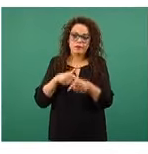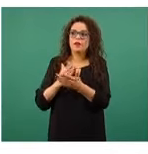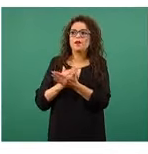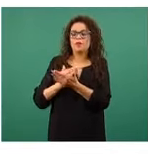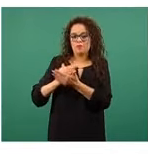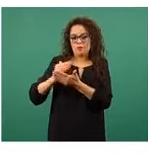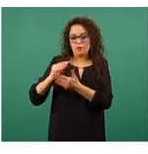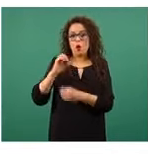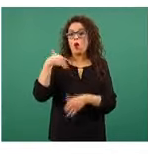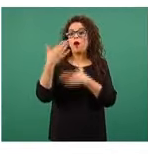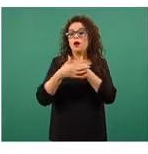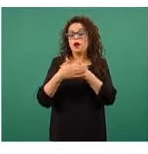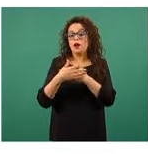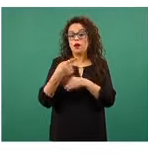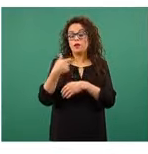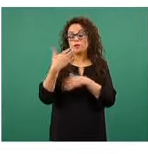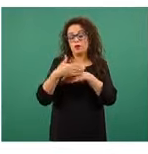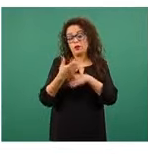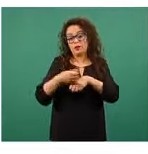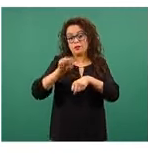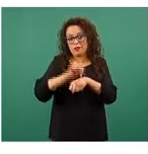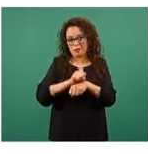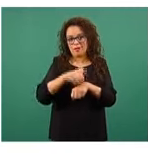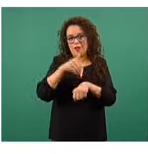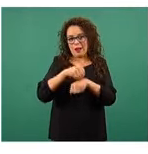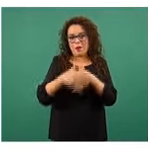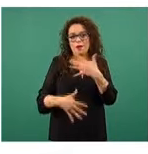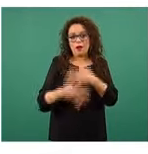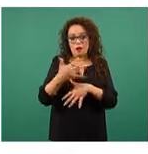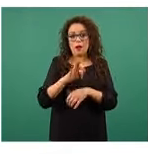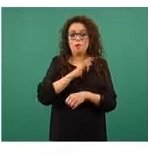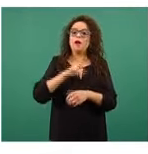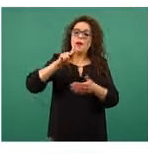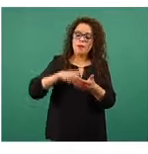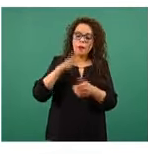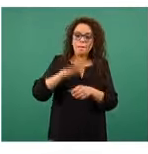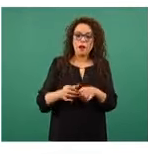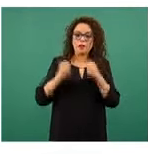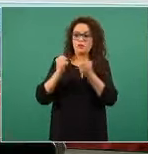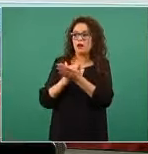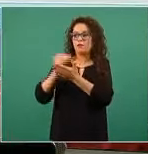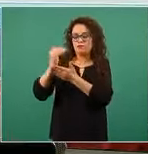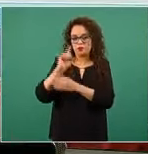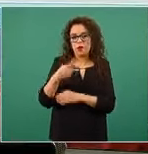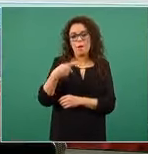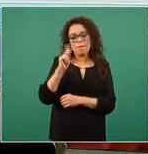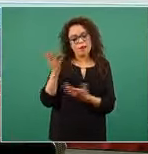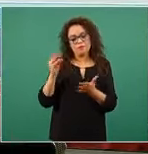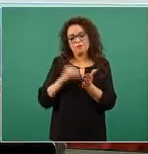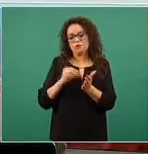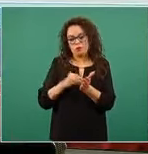que en la 15 pudiera entonces aumentar. Sin embargo, es un comportamiento todavía muy basal. La siguiente, por favor.